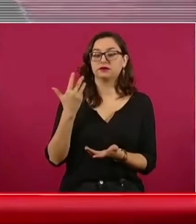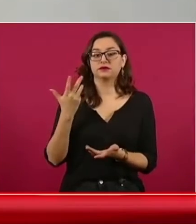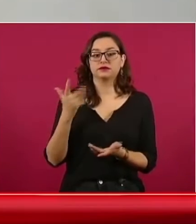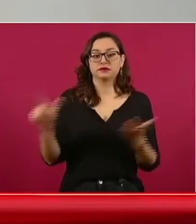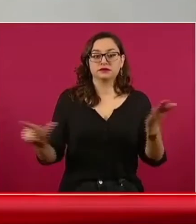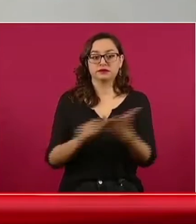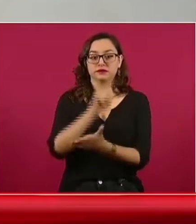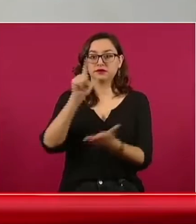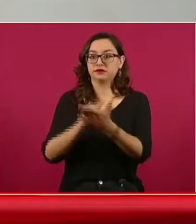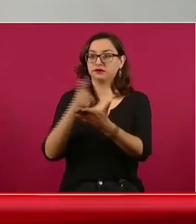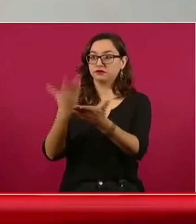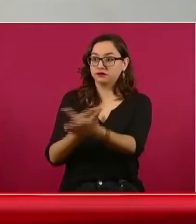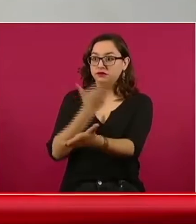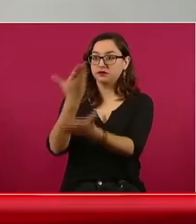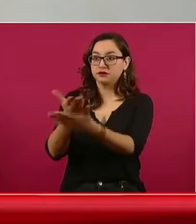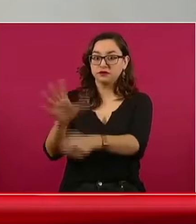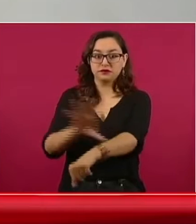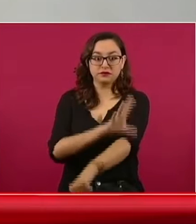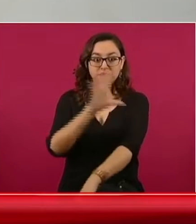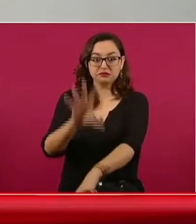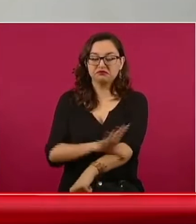la ley eléctrica